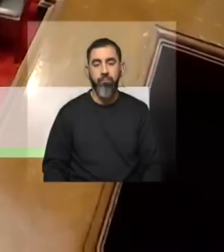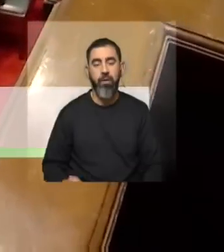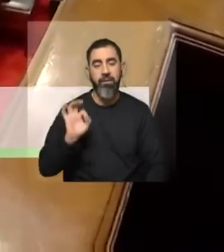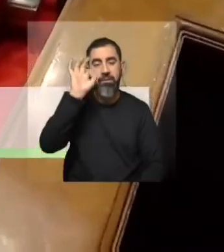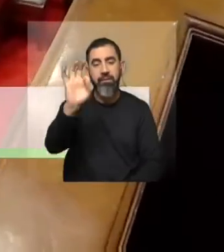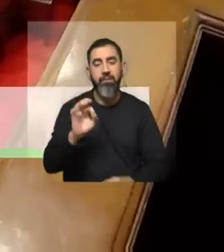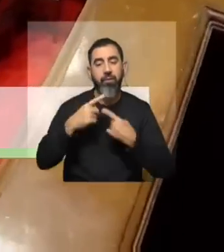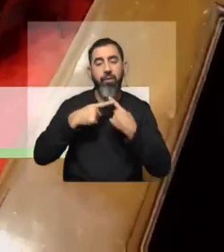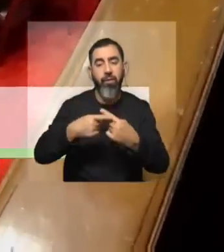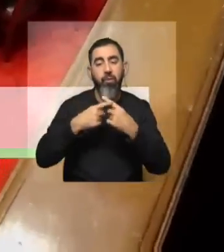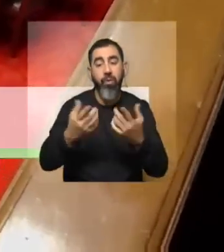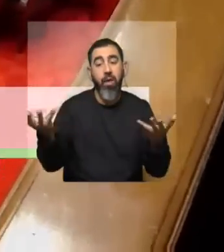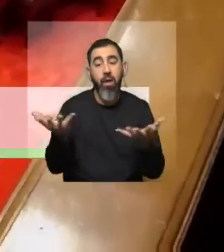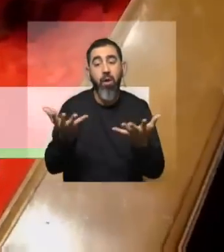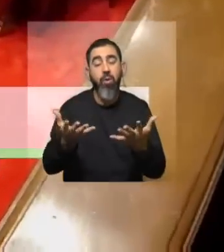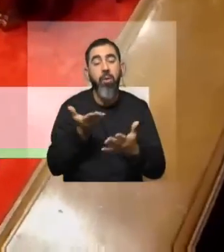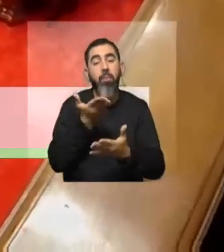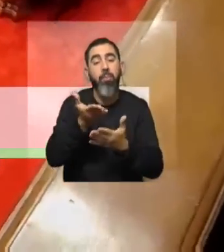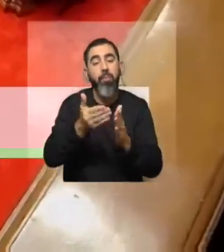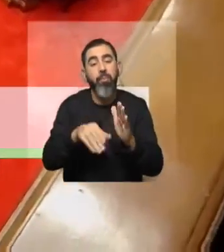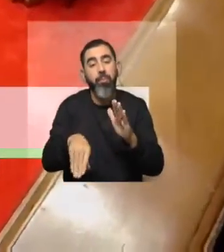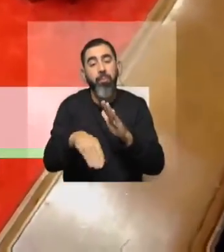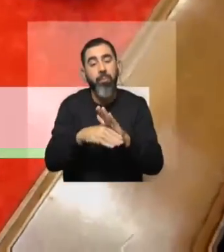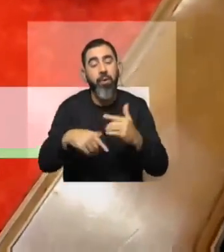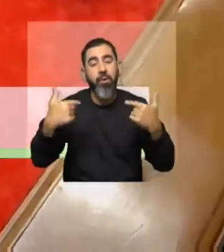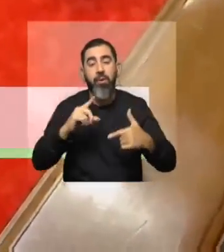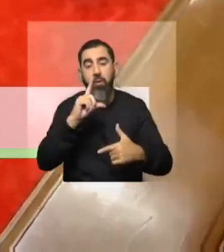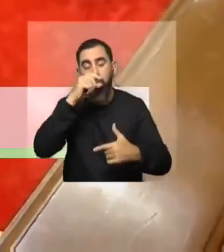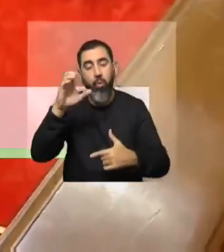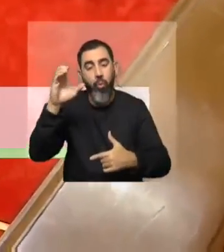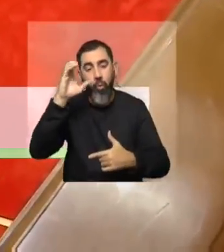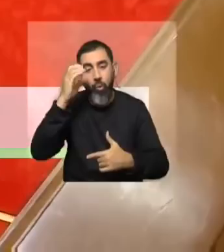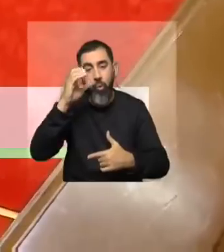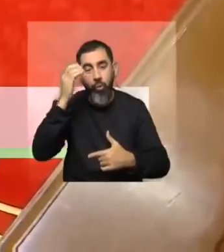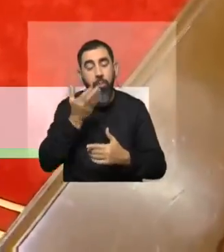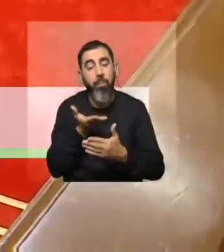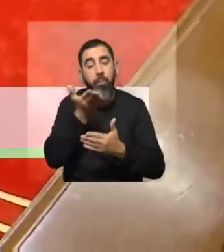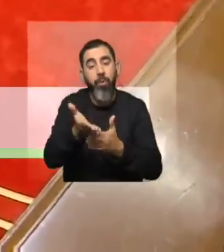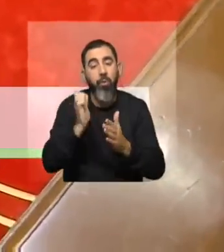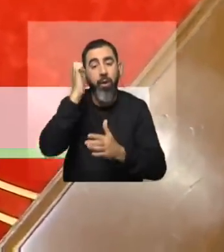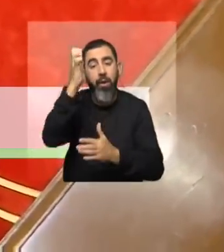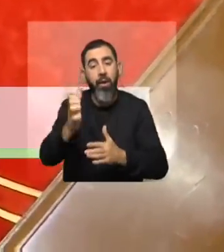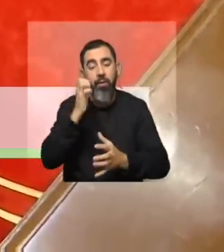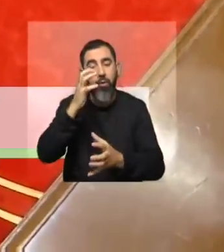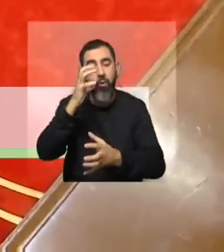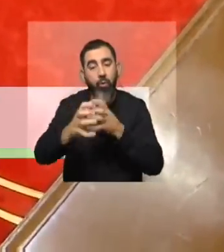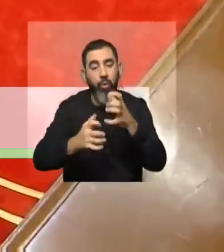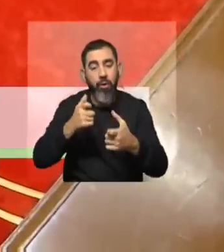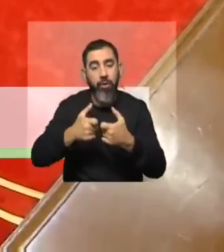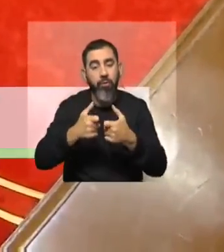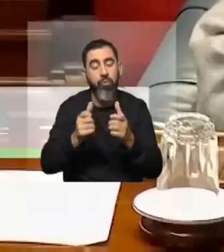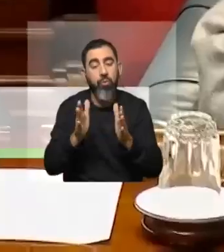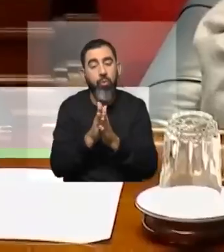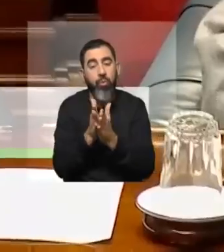El Senado está debatiendo a esta hora el pedido de destitución de la intendenta de Montevideo, Carolina Cose, solicitado por los ediles de la coalición multicolor en la